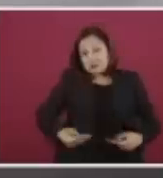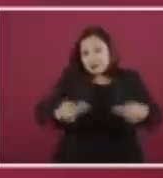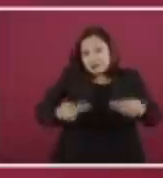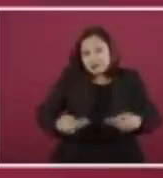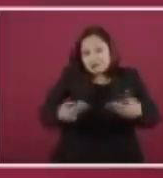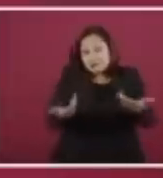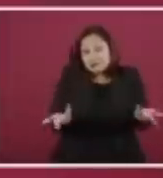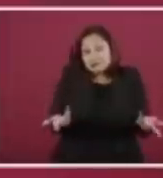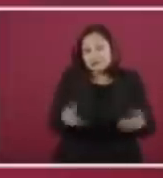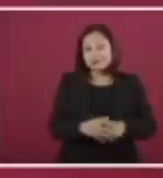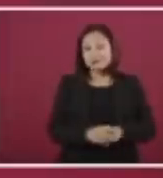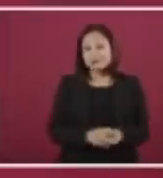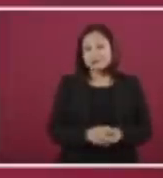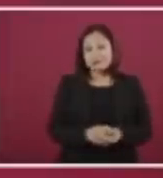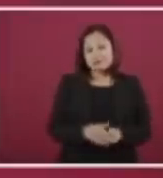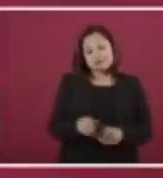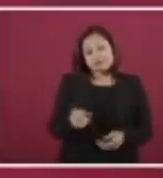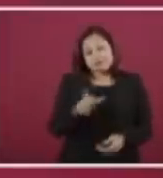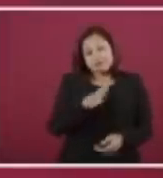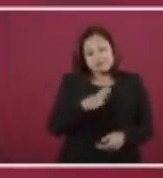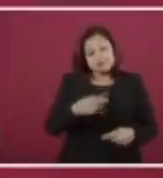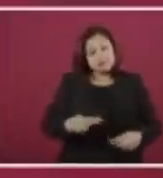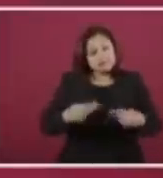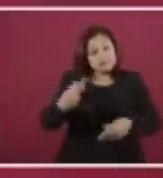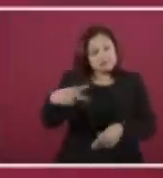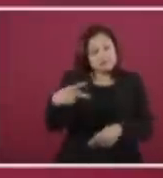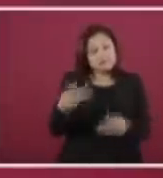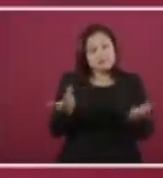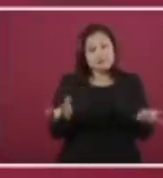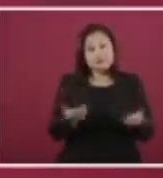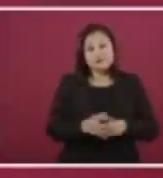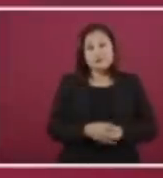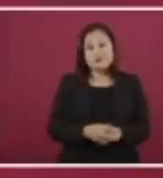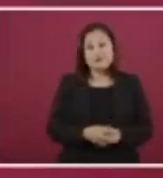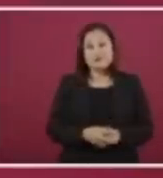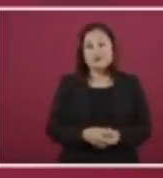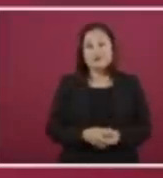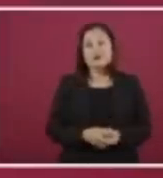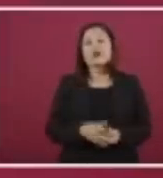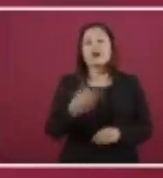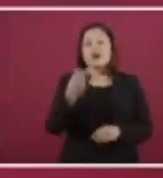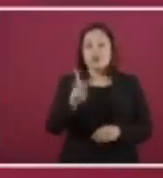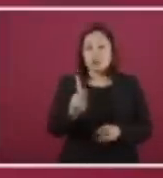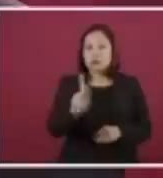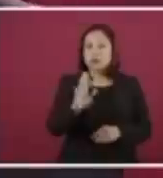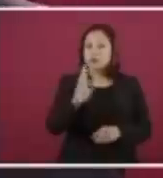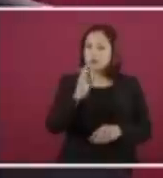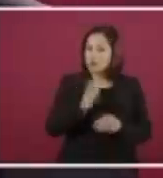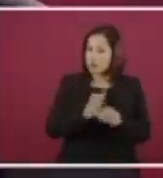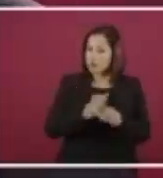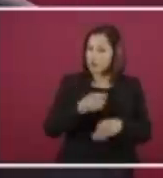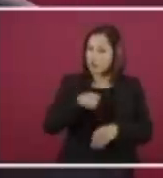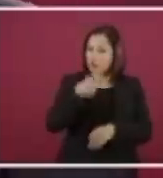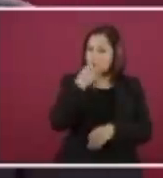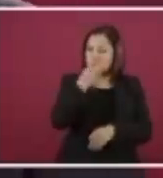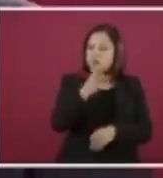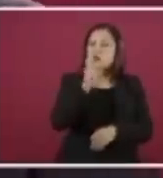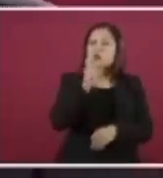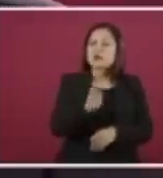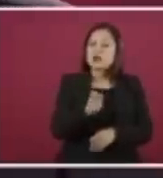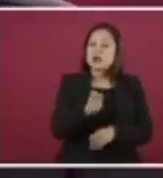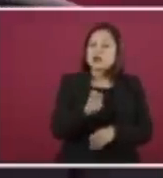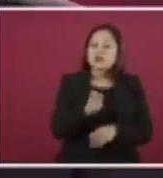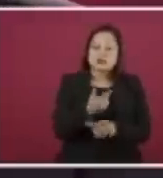entonces, que tienen. Sí, quiero dejar de manifiesto que es mejor la libertad. O sea, no por eso